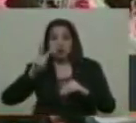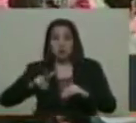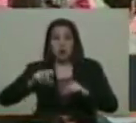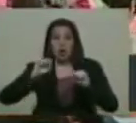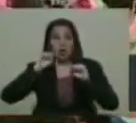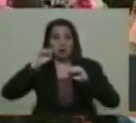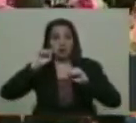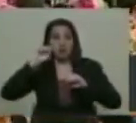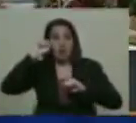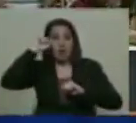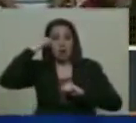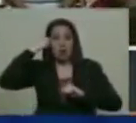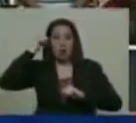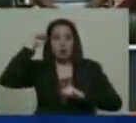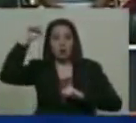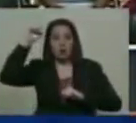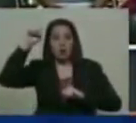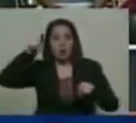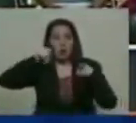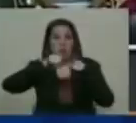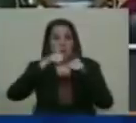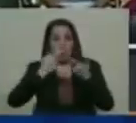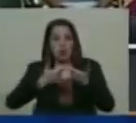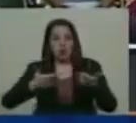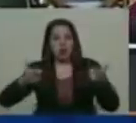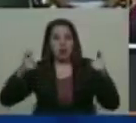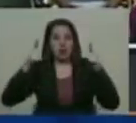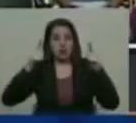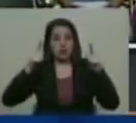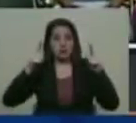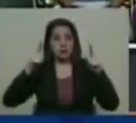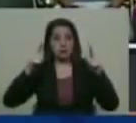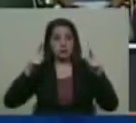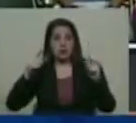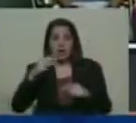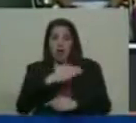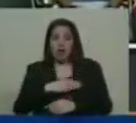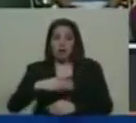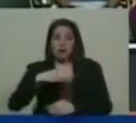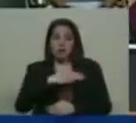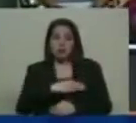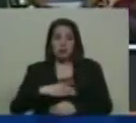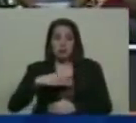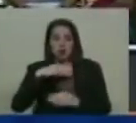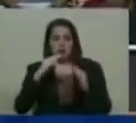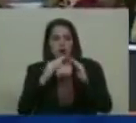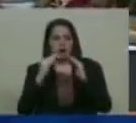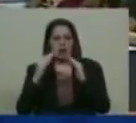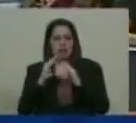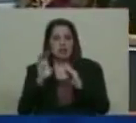Y la gran misión Hogares de la Patria es la gran misión con el rostro de mujeres.